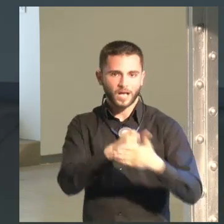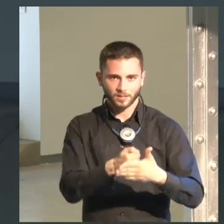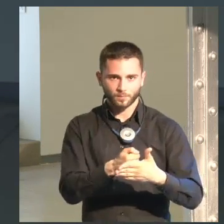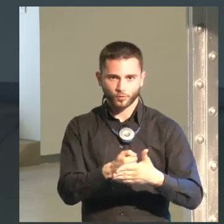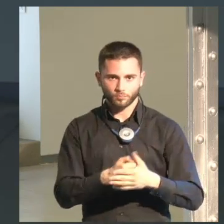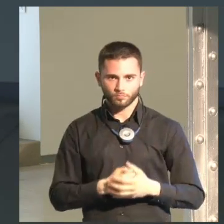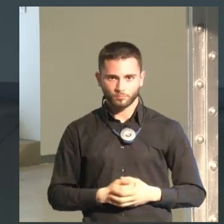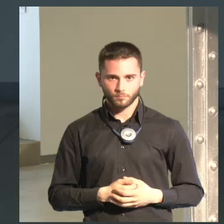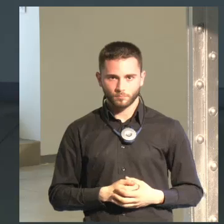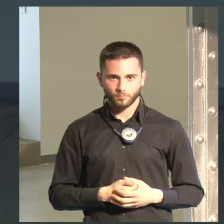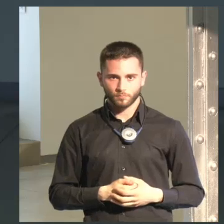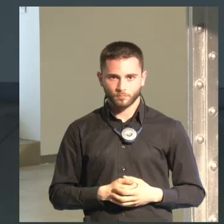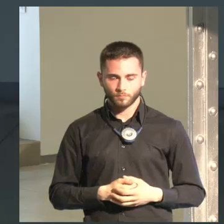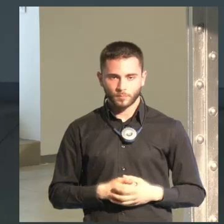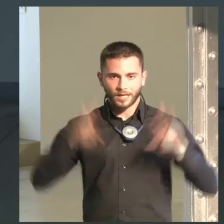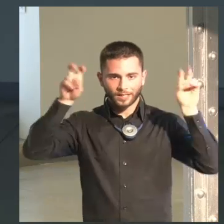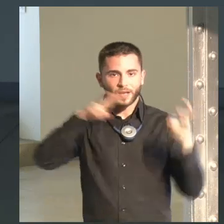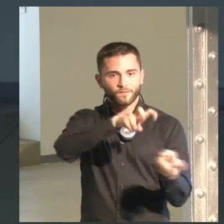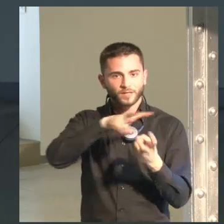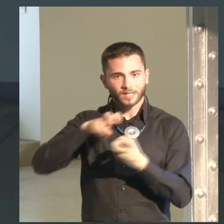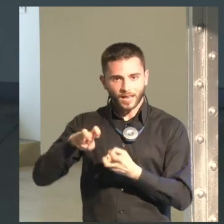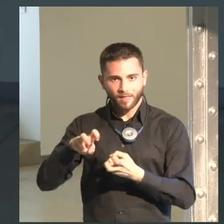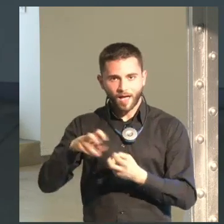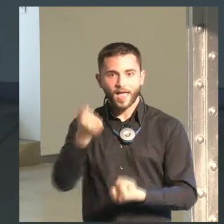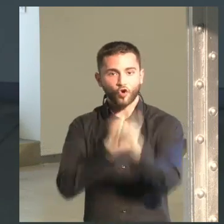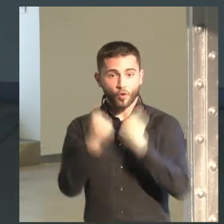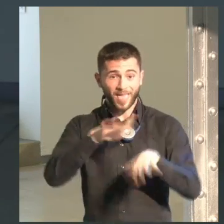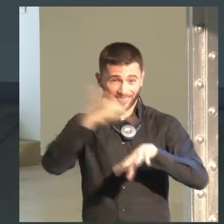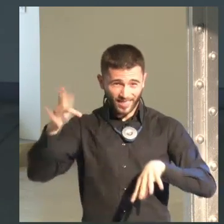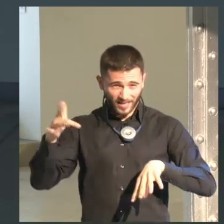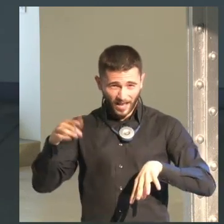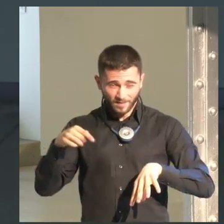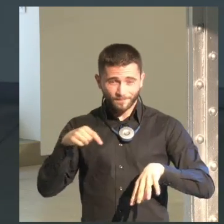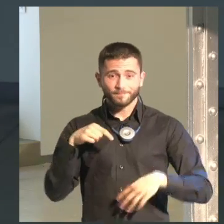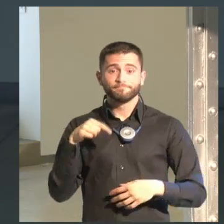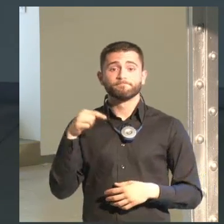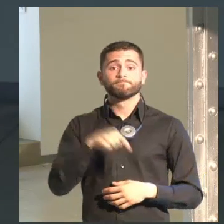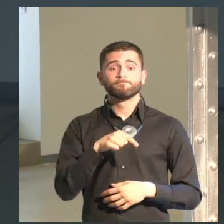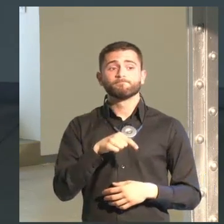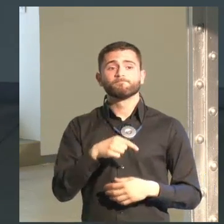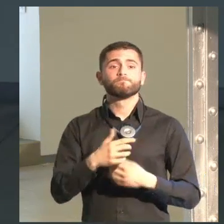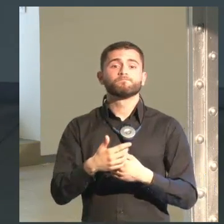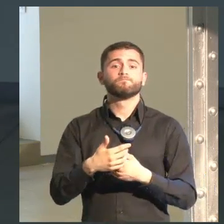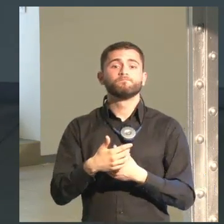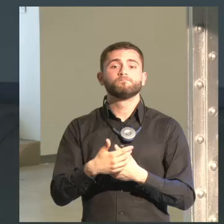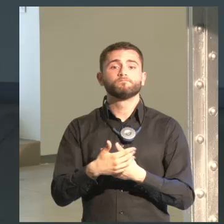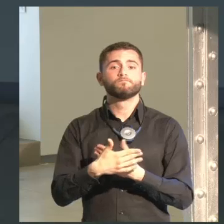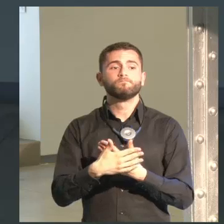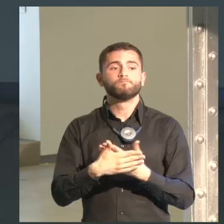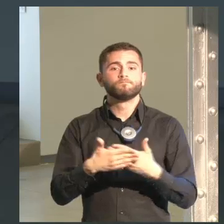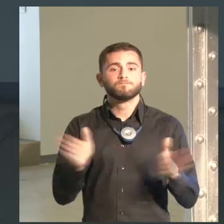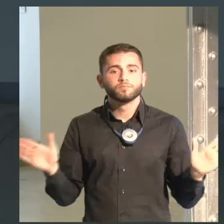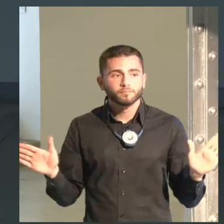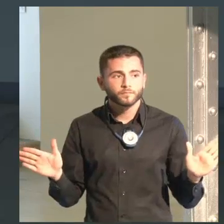lo posible. Cuestiones de fiscalidad. Efectivamente, la economía digital abre más posibilidades de las que ya